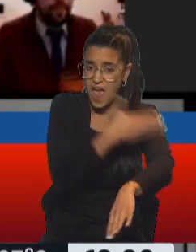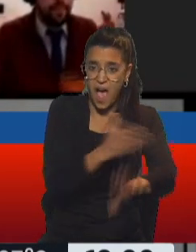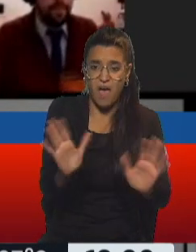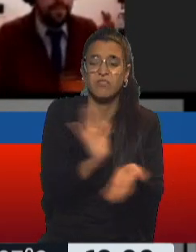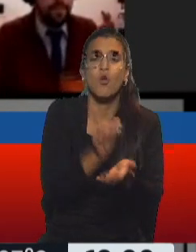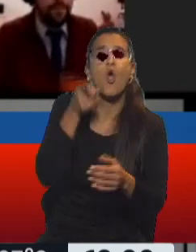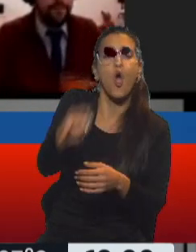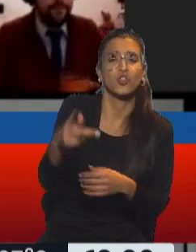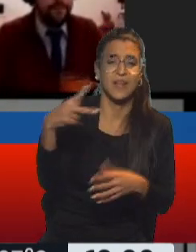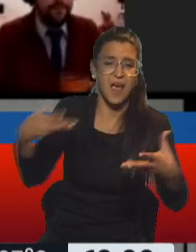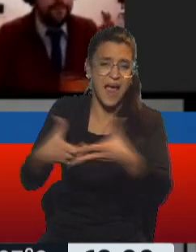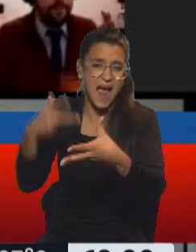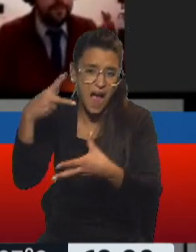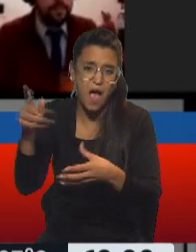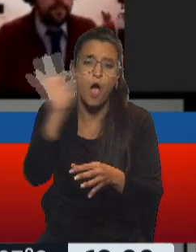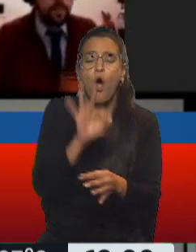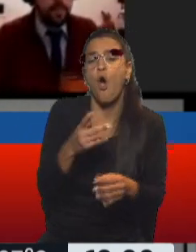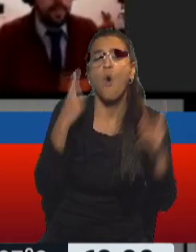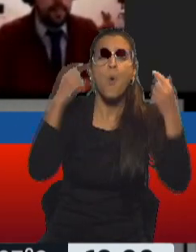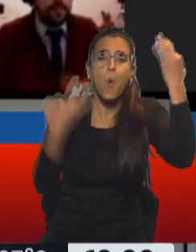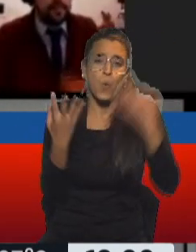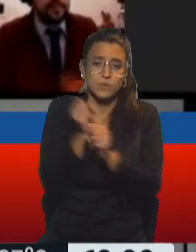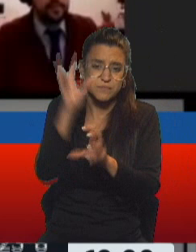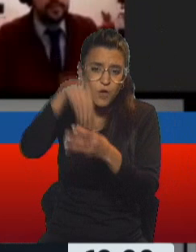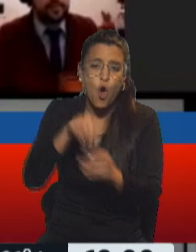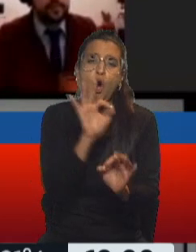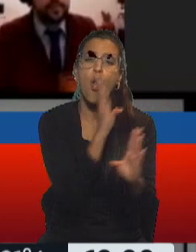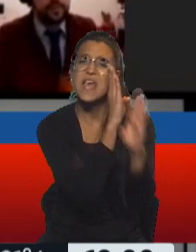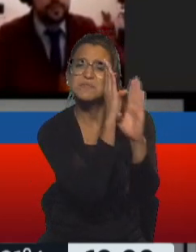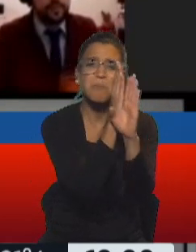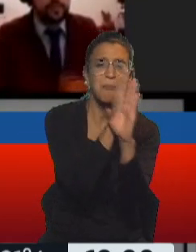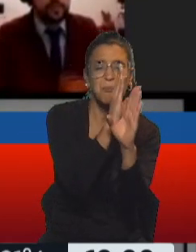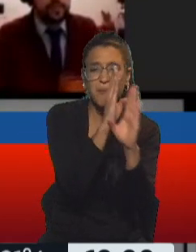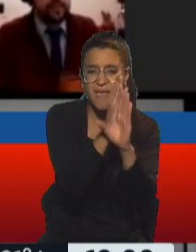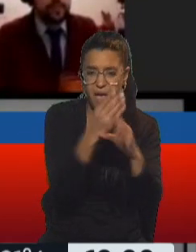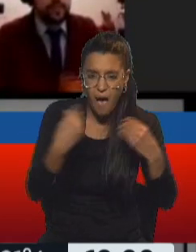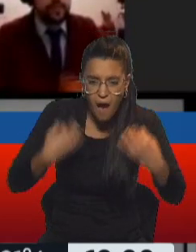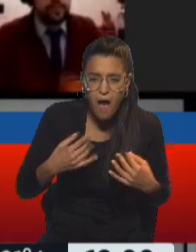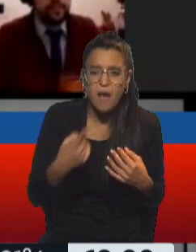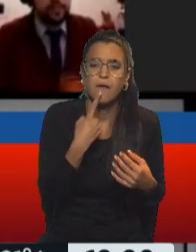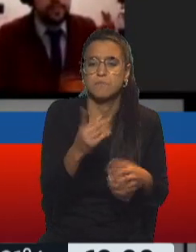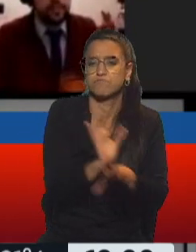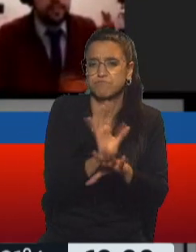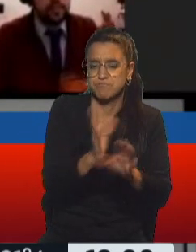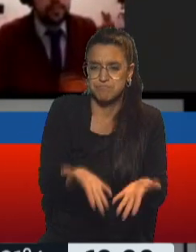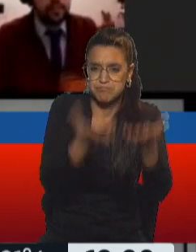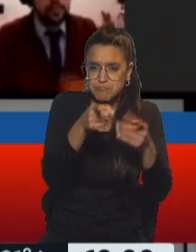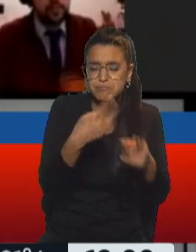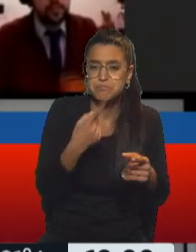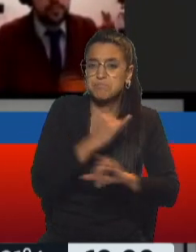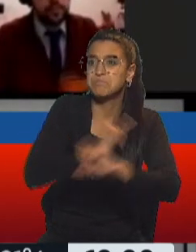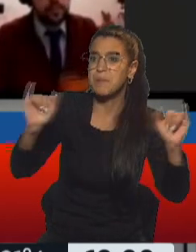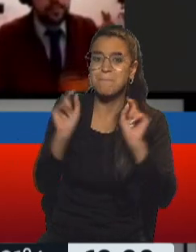anti-K, un operador judicial, un espía de potencias imperialistas, como se ha